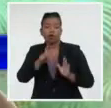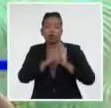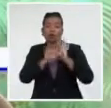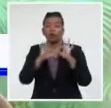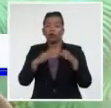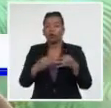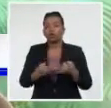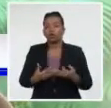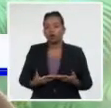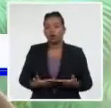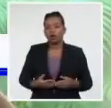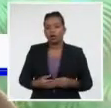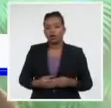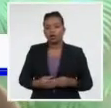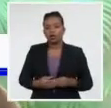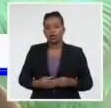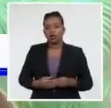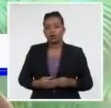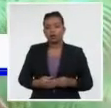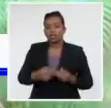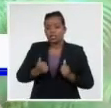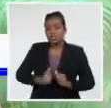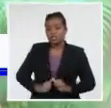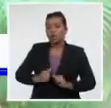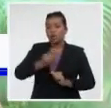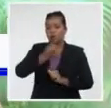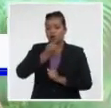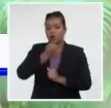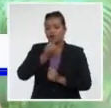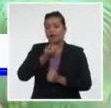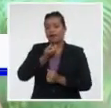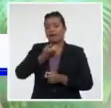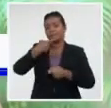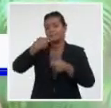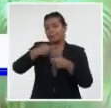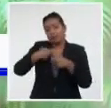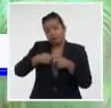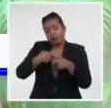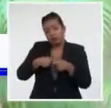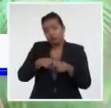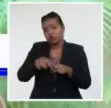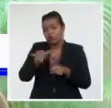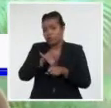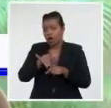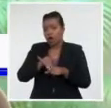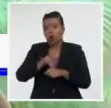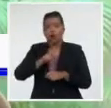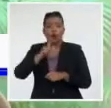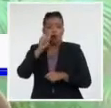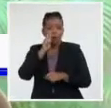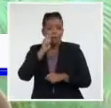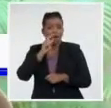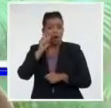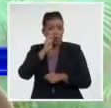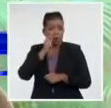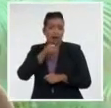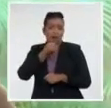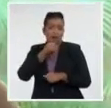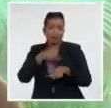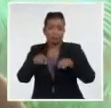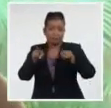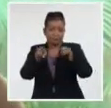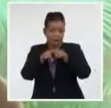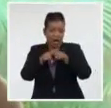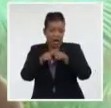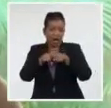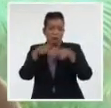tema de la adopción de los hijos, con el tema del matrimonio igualitario. Yo creo que como ser humano todos tenemos nuestras